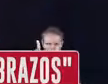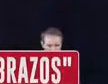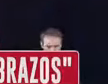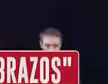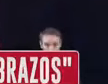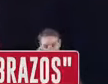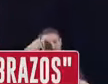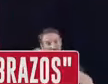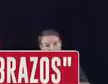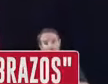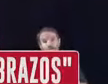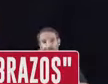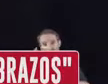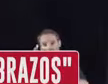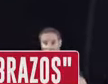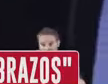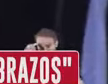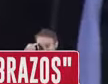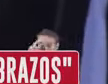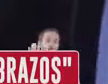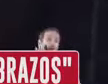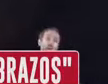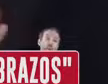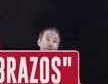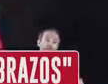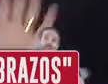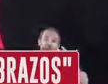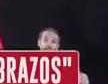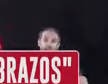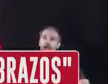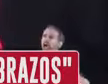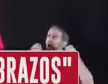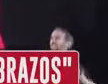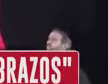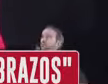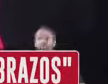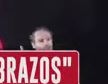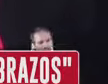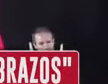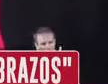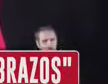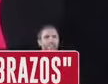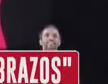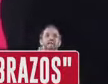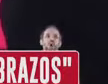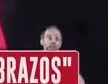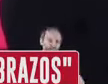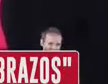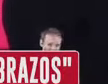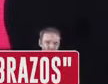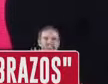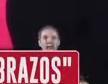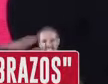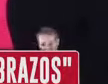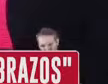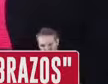sino para que en la primera de cambio que te sale mal lo que te hace luna cruzar te abandonas y te vas otras cosas porque te da temor a seguir lo que tienes que